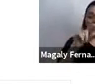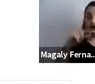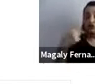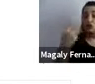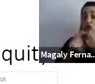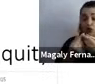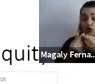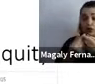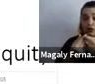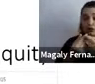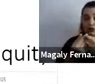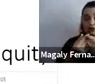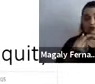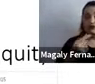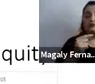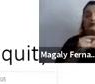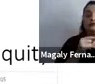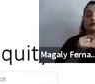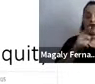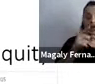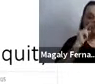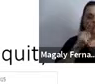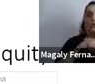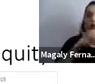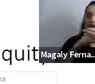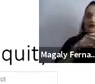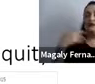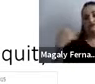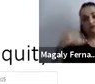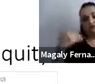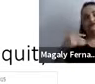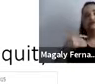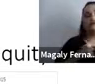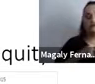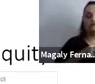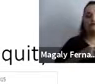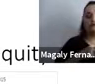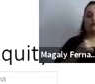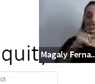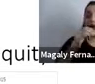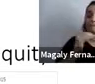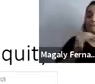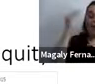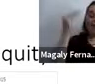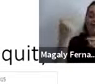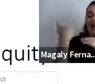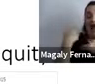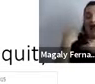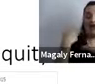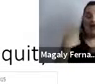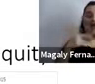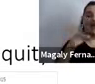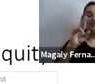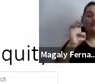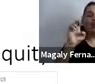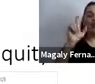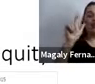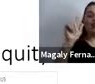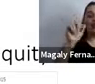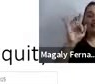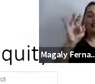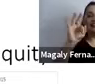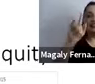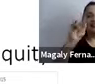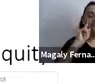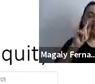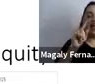índice muy revelador. Pero aún más es la carga relativa de inequidad. ¿Por qué? Porque, bueno,